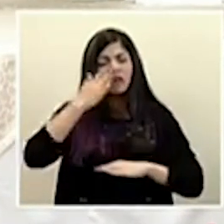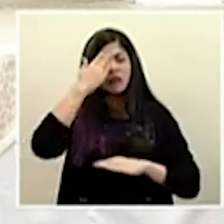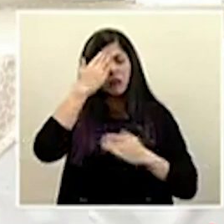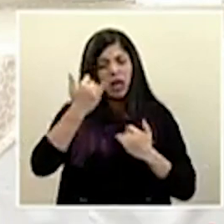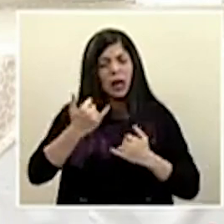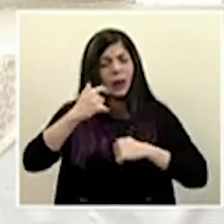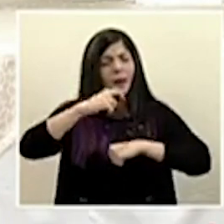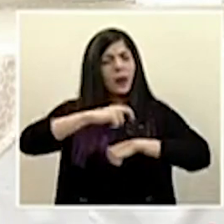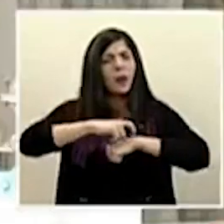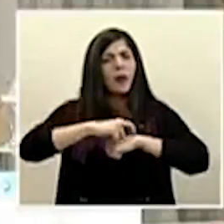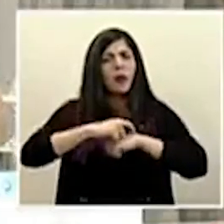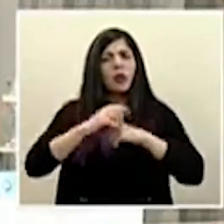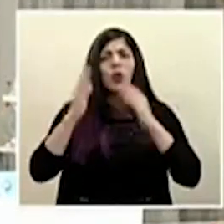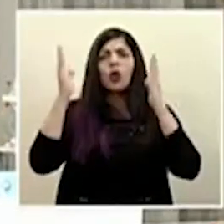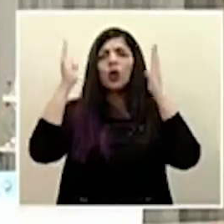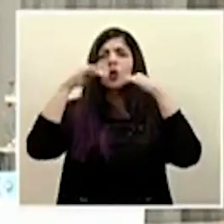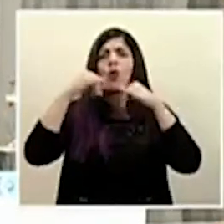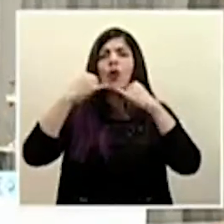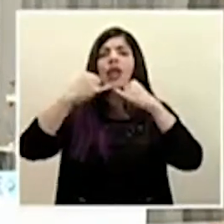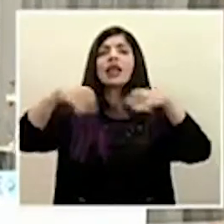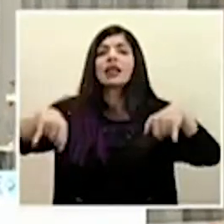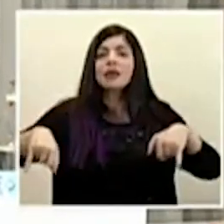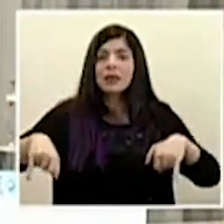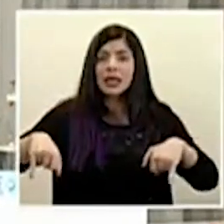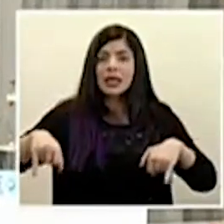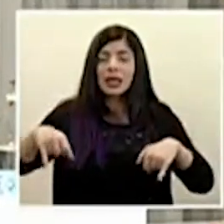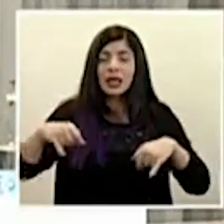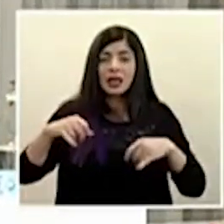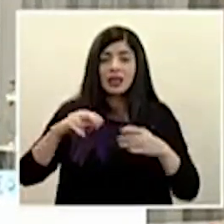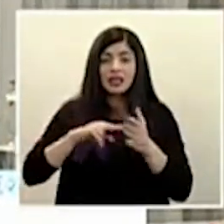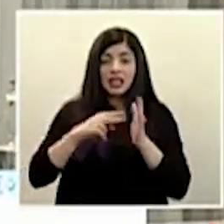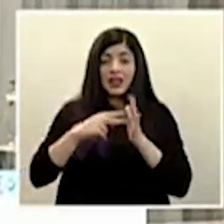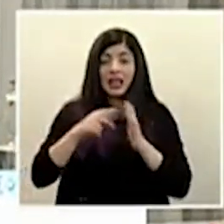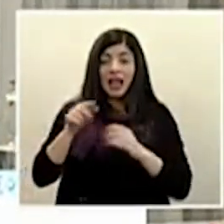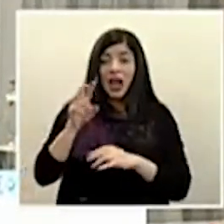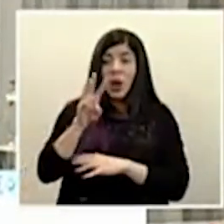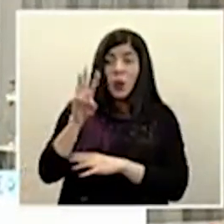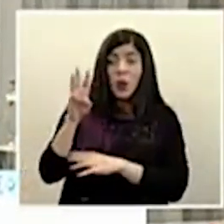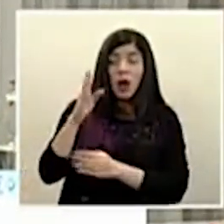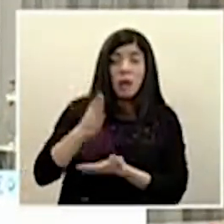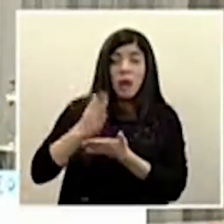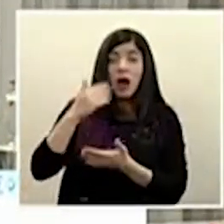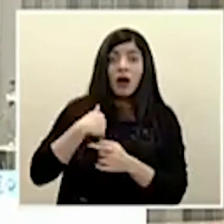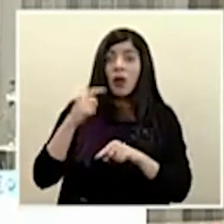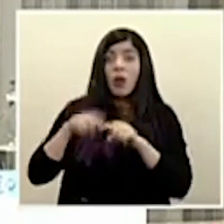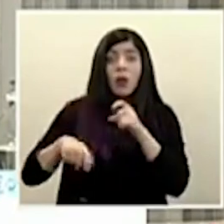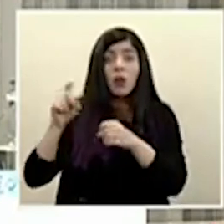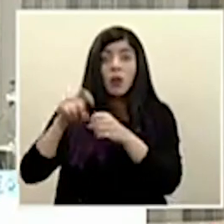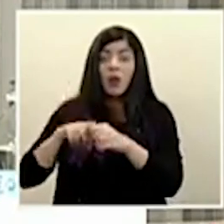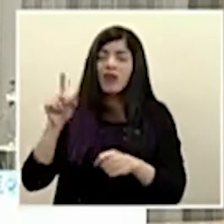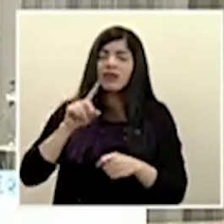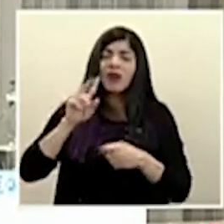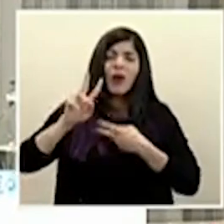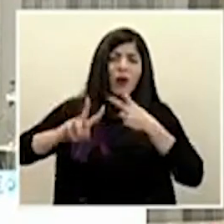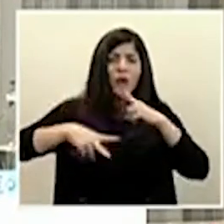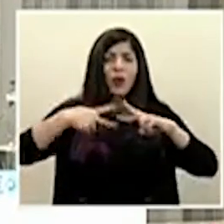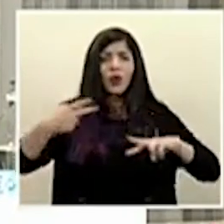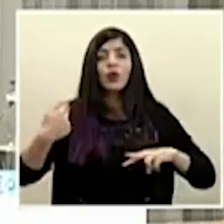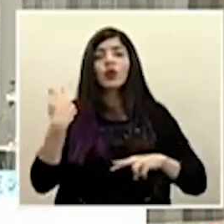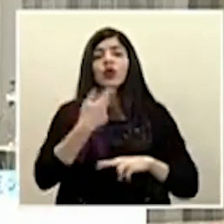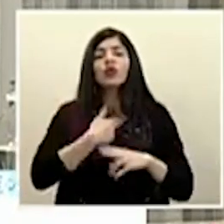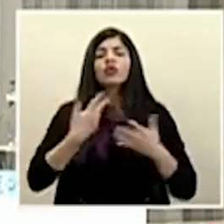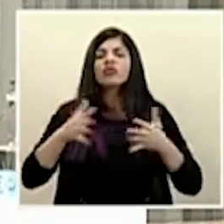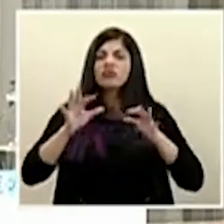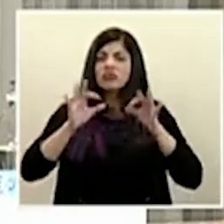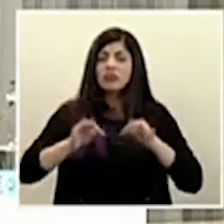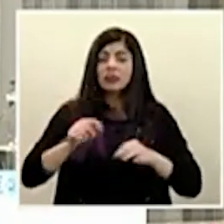momento no hay un plazo establecido en el cual la página deje de estar disponible. Al contrario, lo que hemos determinado